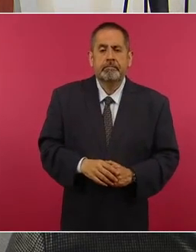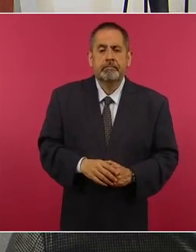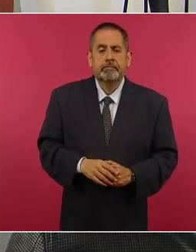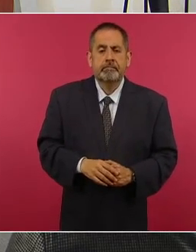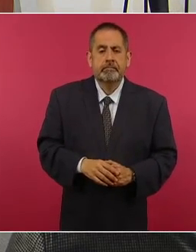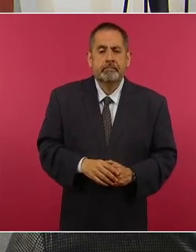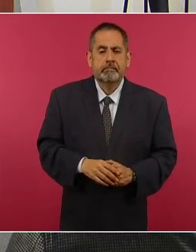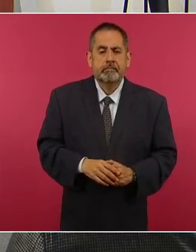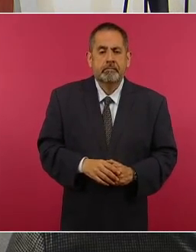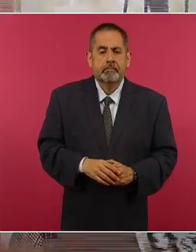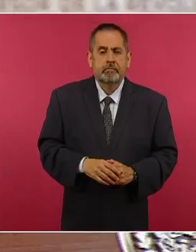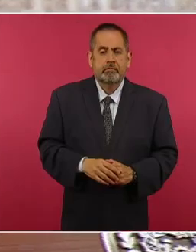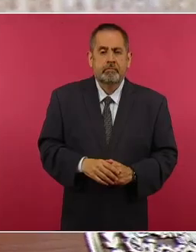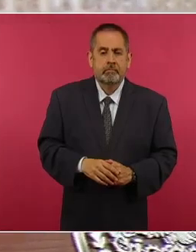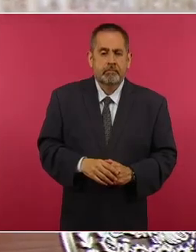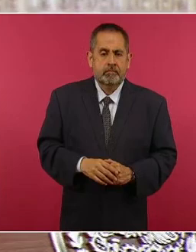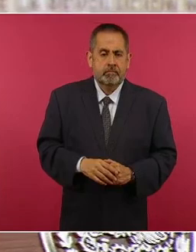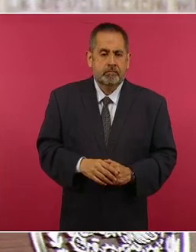Guerrero solo,